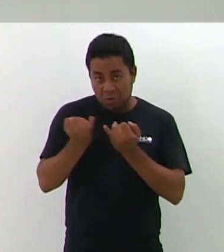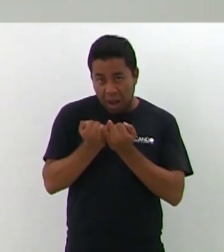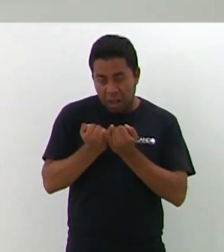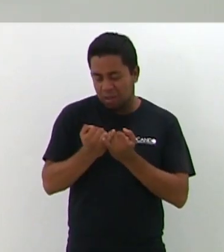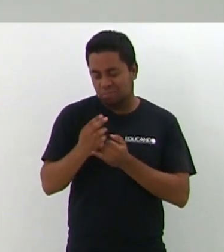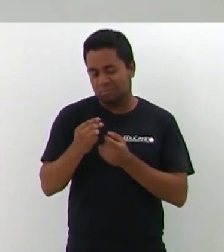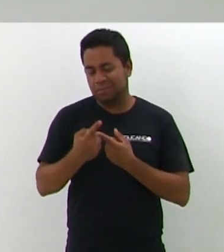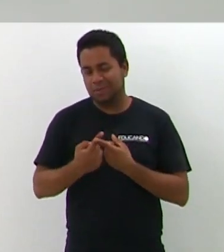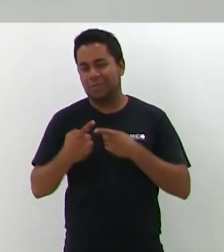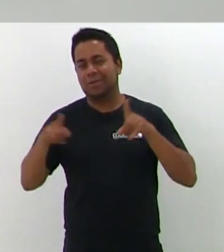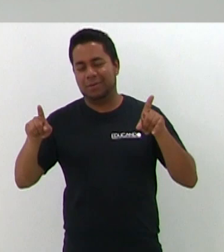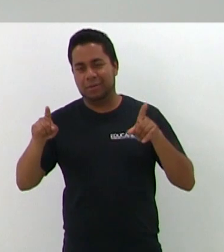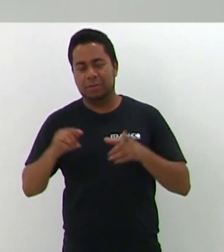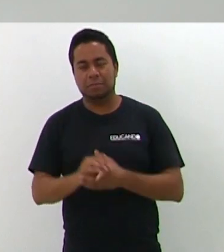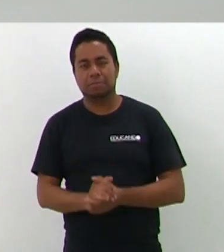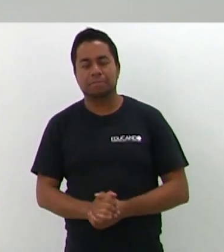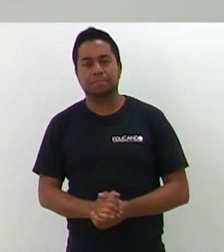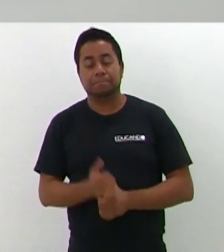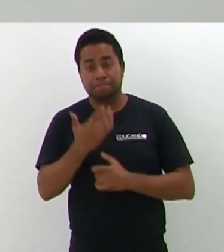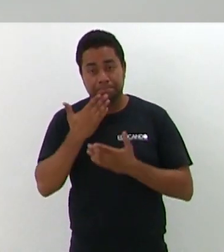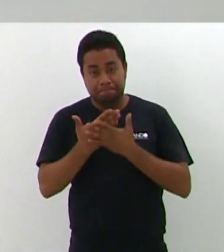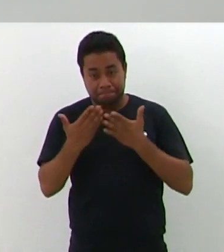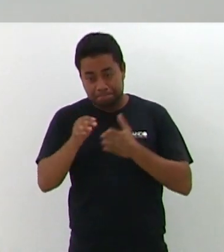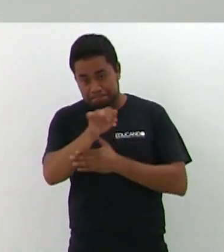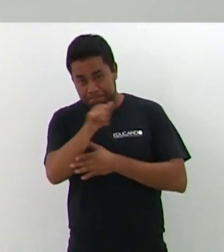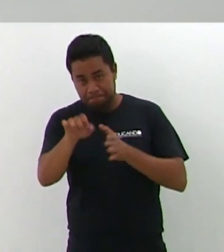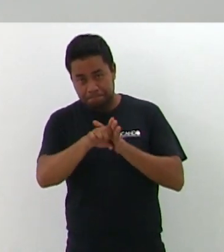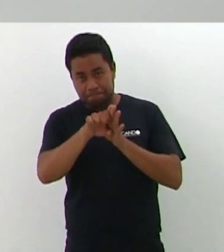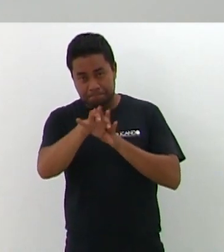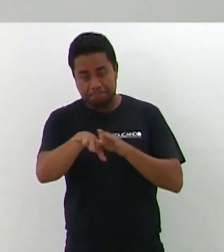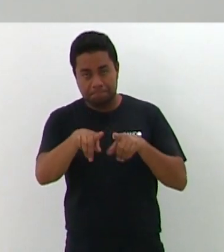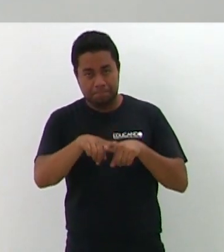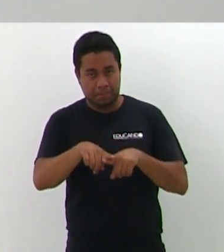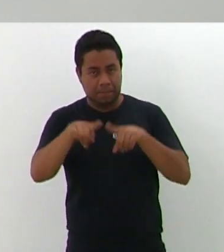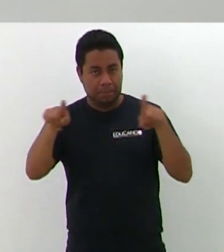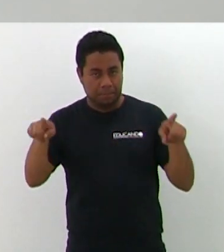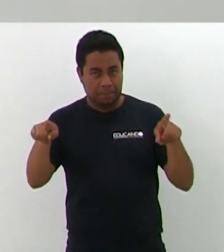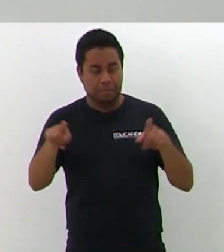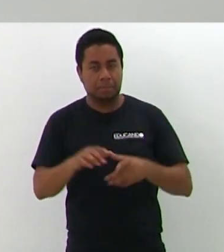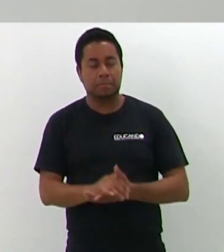¿no? Bien, ahora vamos a hacer un ejemplo más.